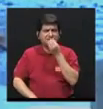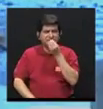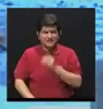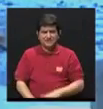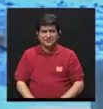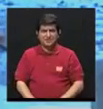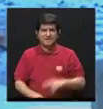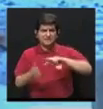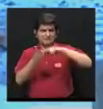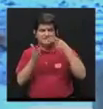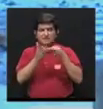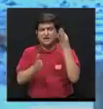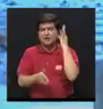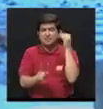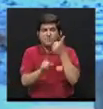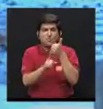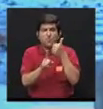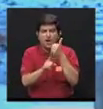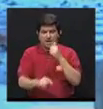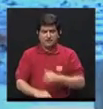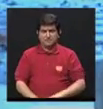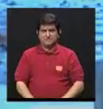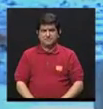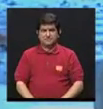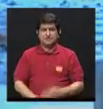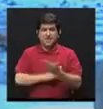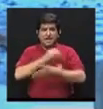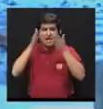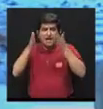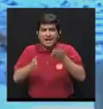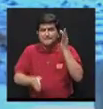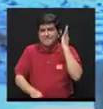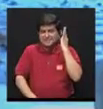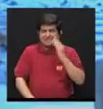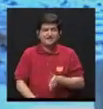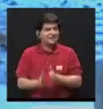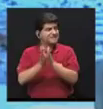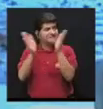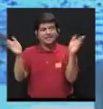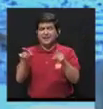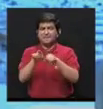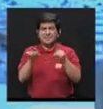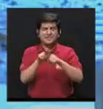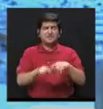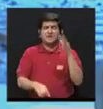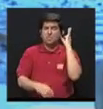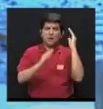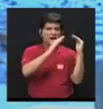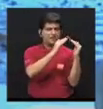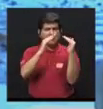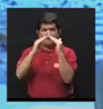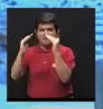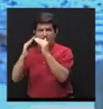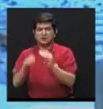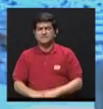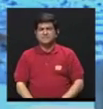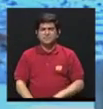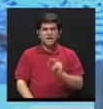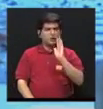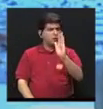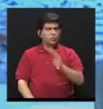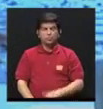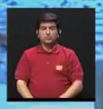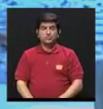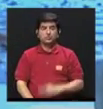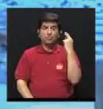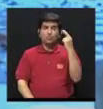las mujeres, las campesinas, las mujeres generalmente también en las casas, no porque sea su destino, sino por el